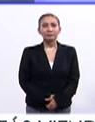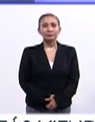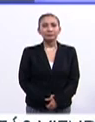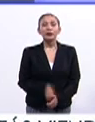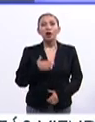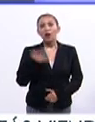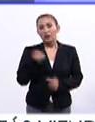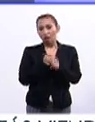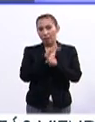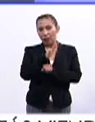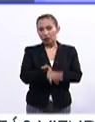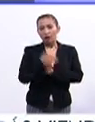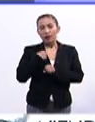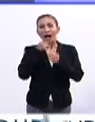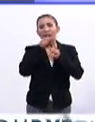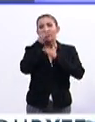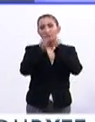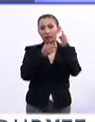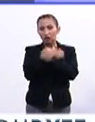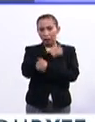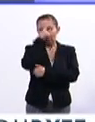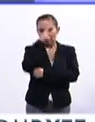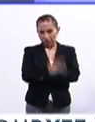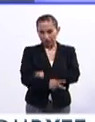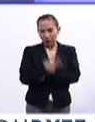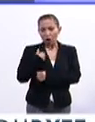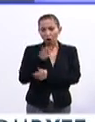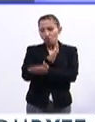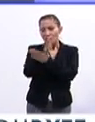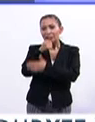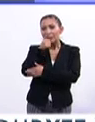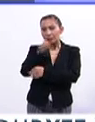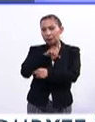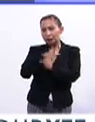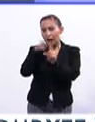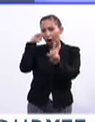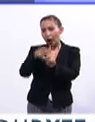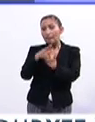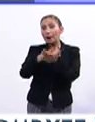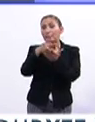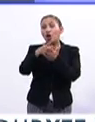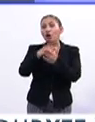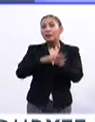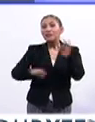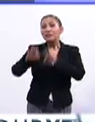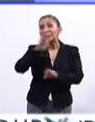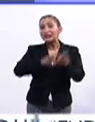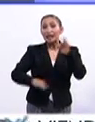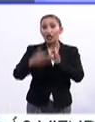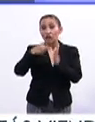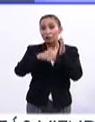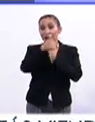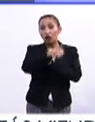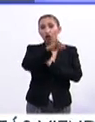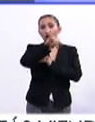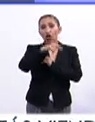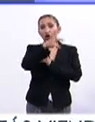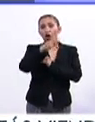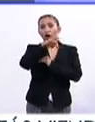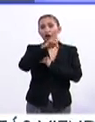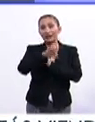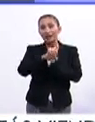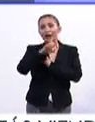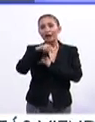bueno vamos con la información la agencia informativa de educación de méxico tuvo en entrevista exclusiva con el primer nobel de física en 2006 golf club